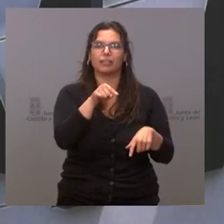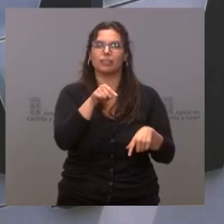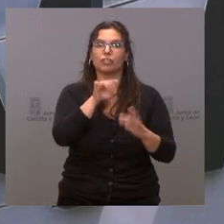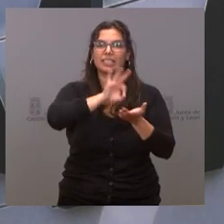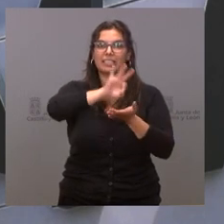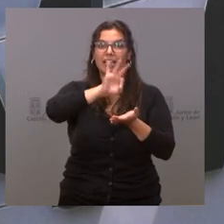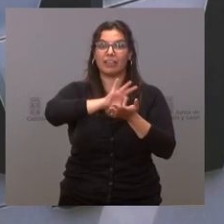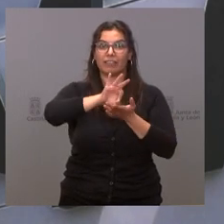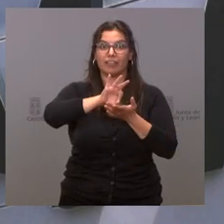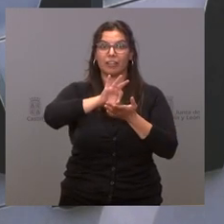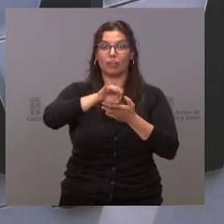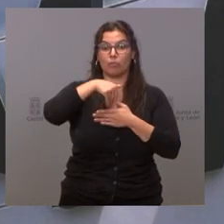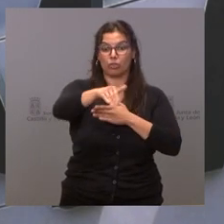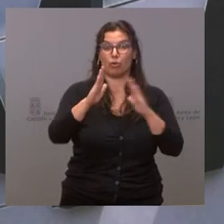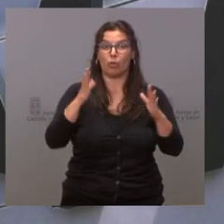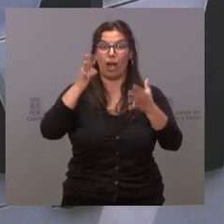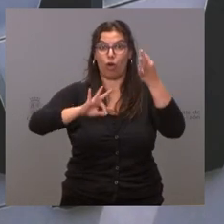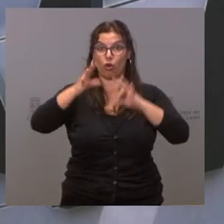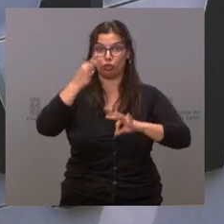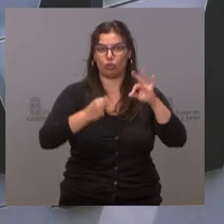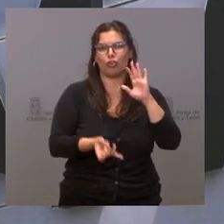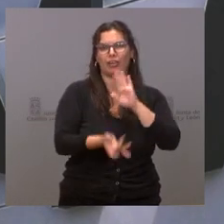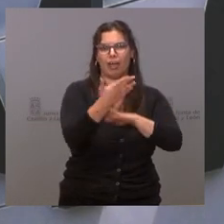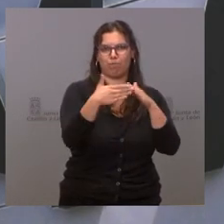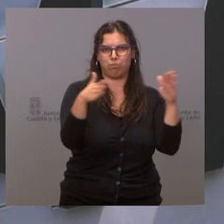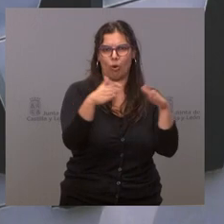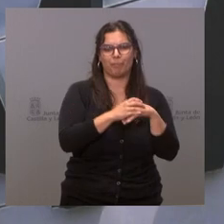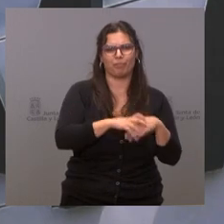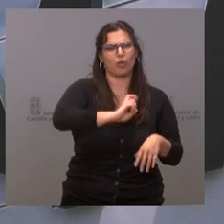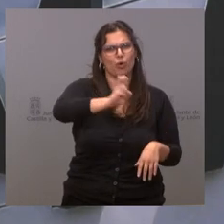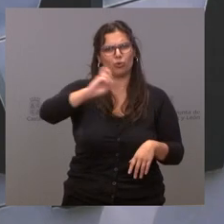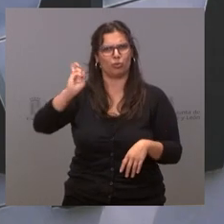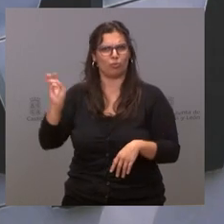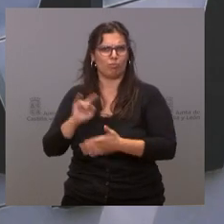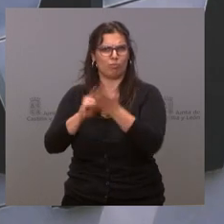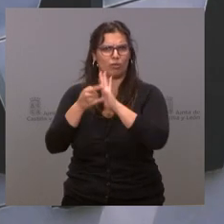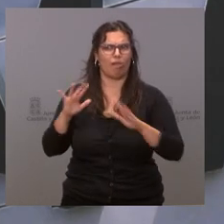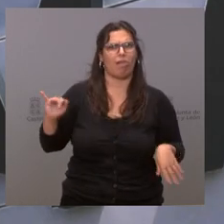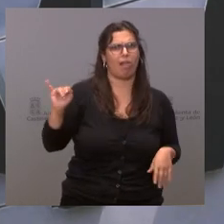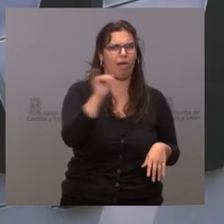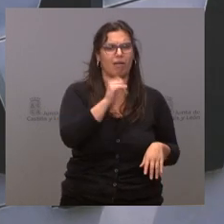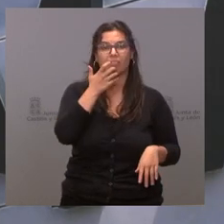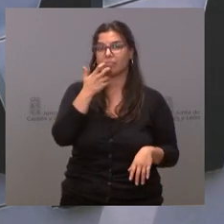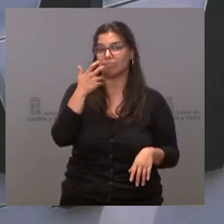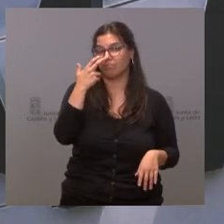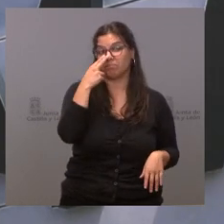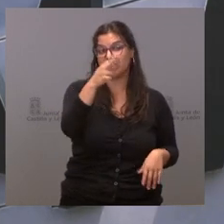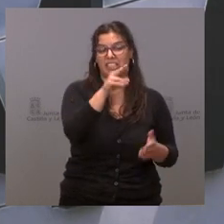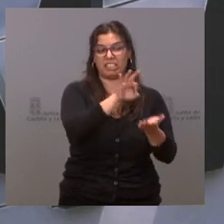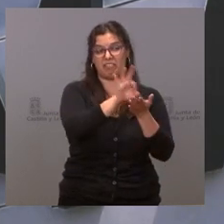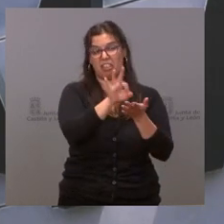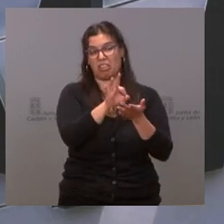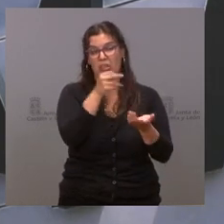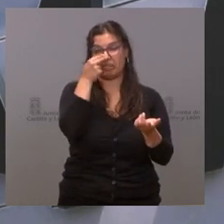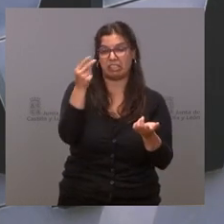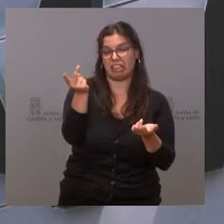servicios en el próximo otoño pero hay muchos proyectos solo visitando y un par de servicios me dado